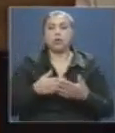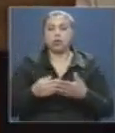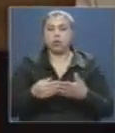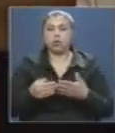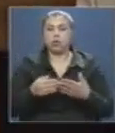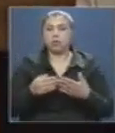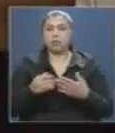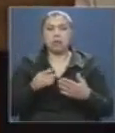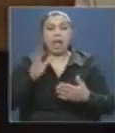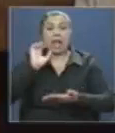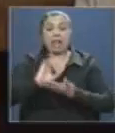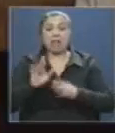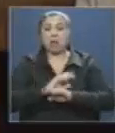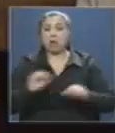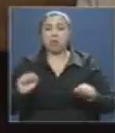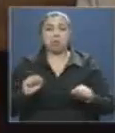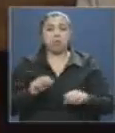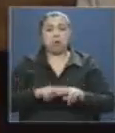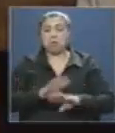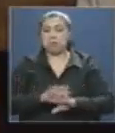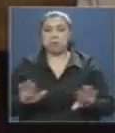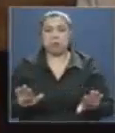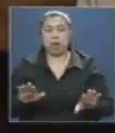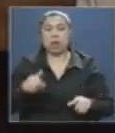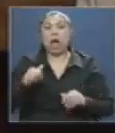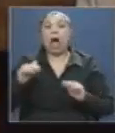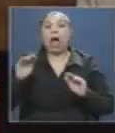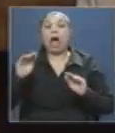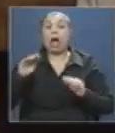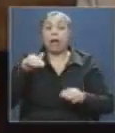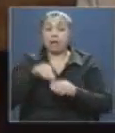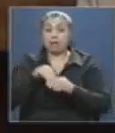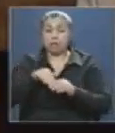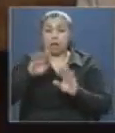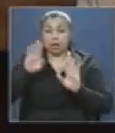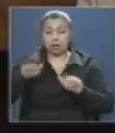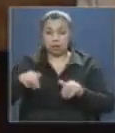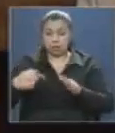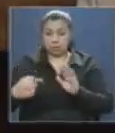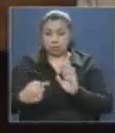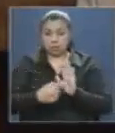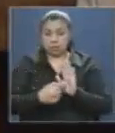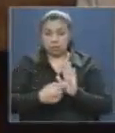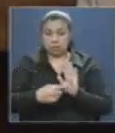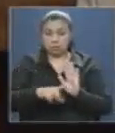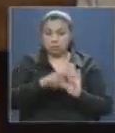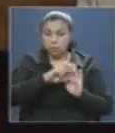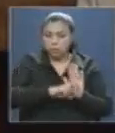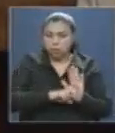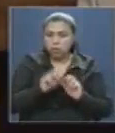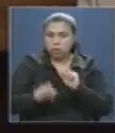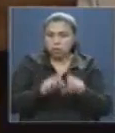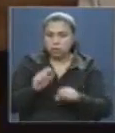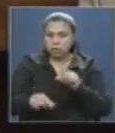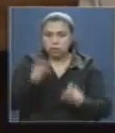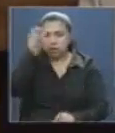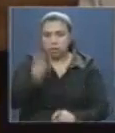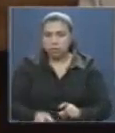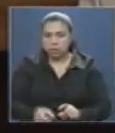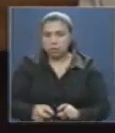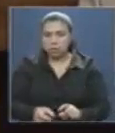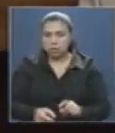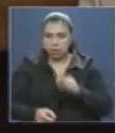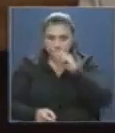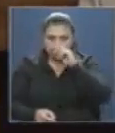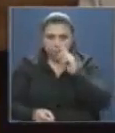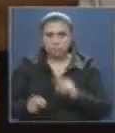interferir. Por lo tanto, presidente, votar a favor de este tipo de proyectos que defiendan la privacidad del individuo no es